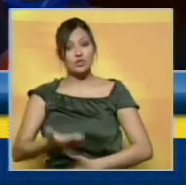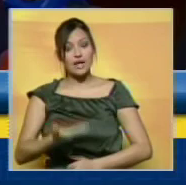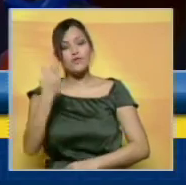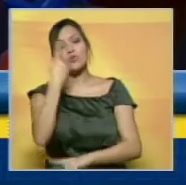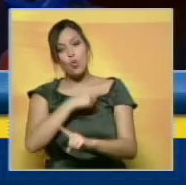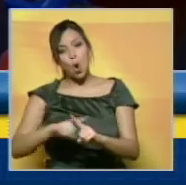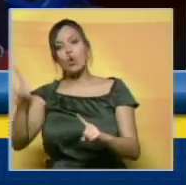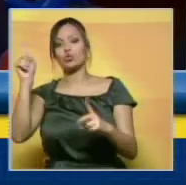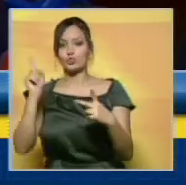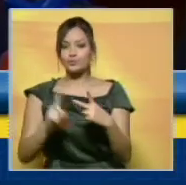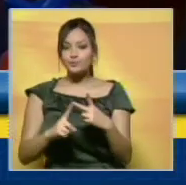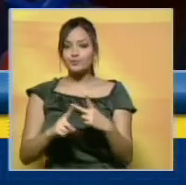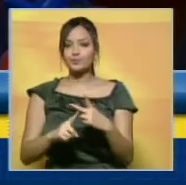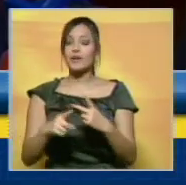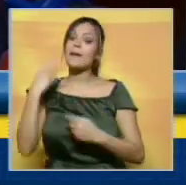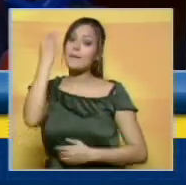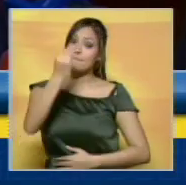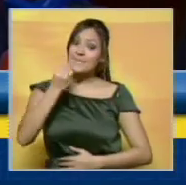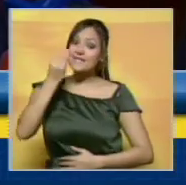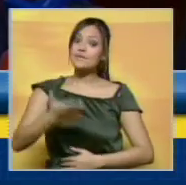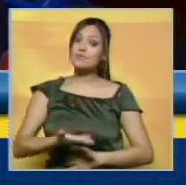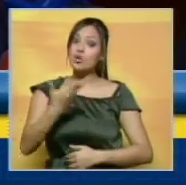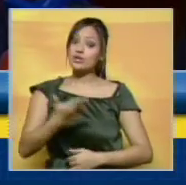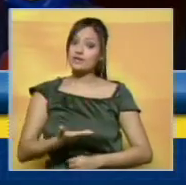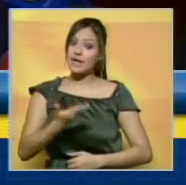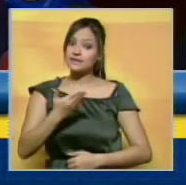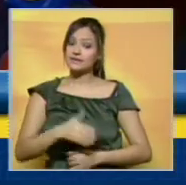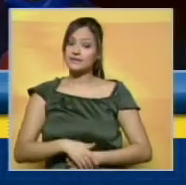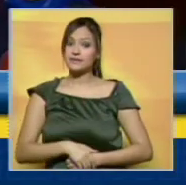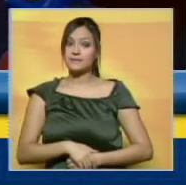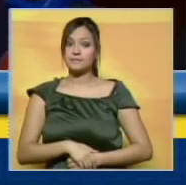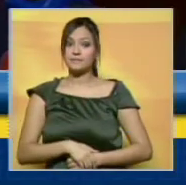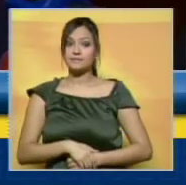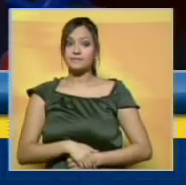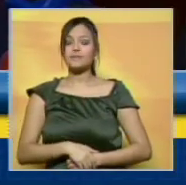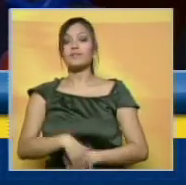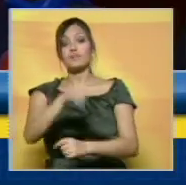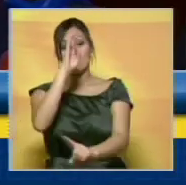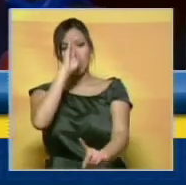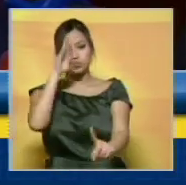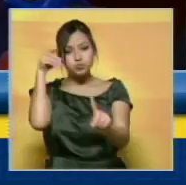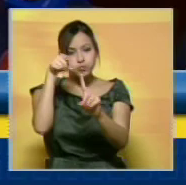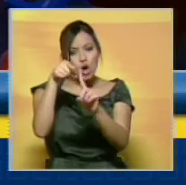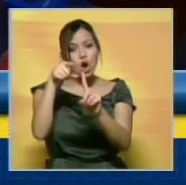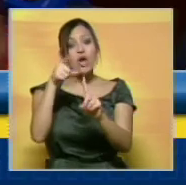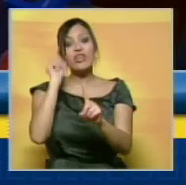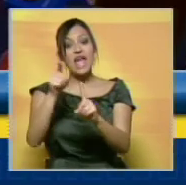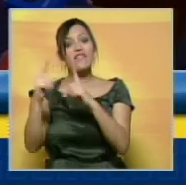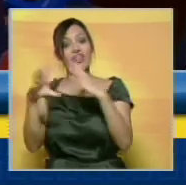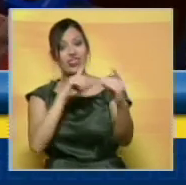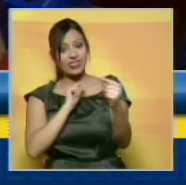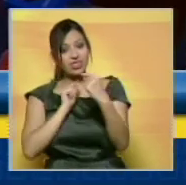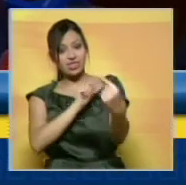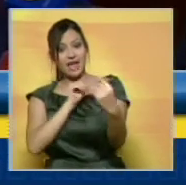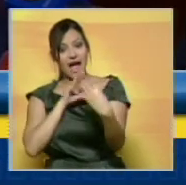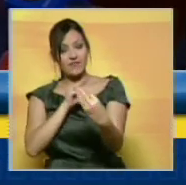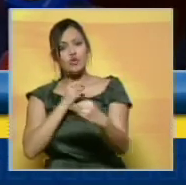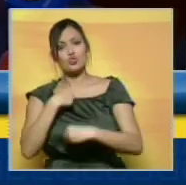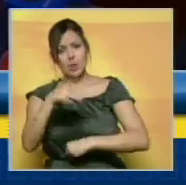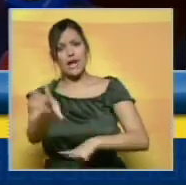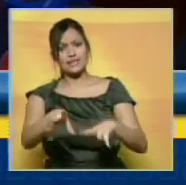otra parte, consideramos importante, más bien, enfatizar sobre el diálogo. Nosotros aceptamos el